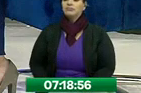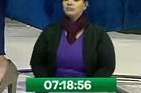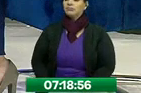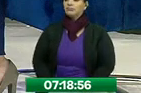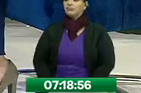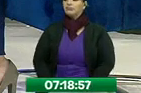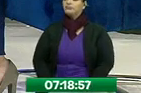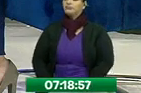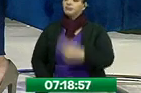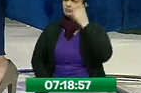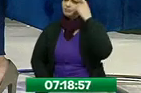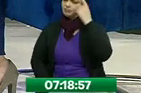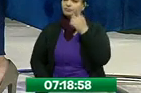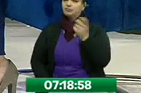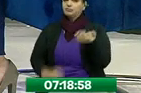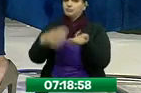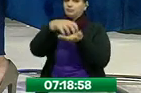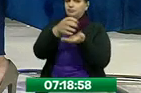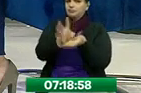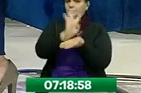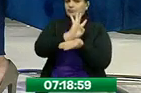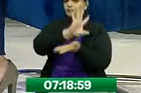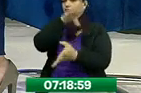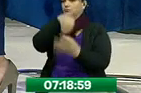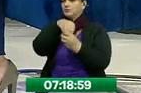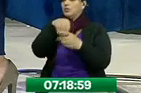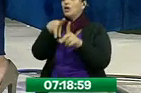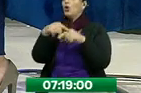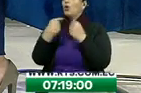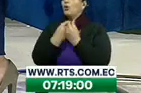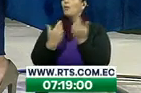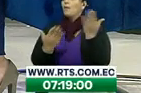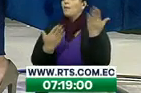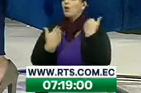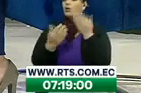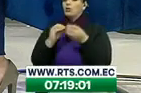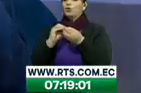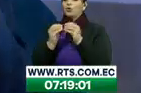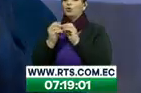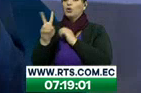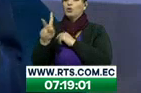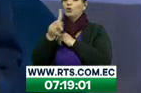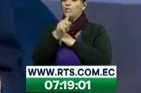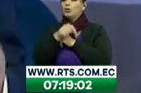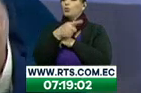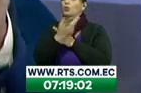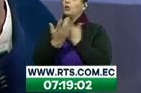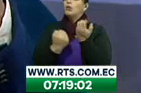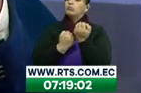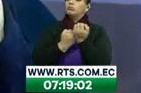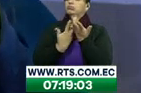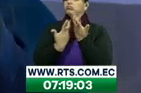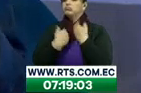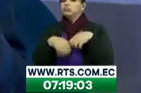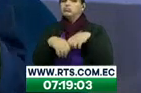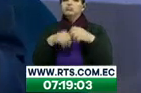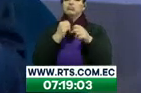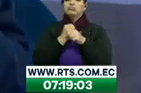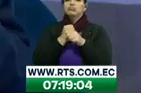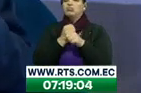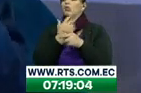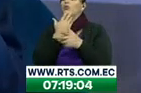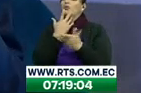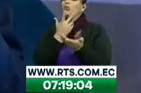los asambleístas de su movimiento político? Yo creo que los derechos adquiridos con los trabajadores, con los que hoy tienen empleo y